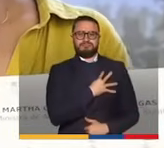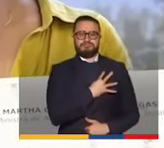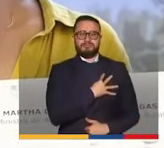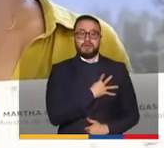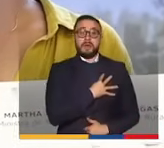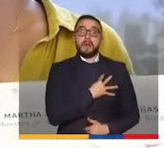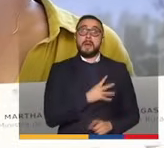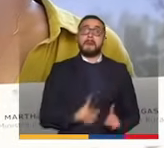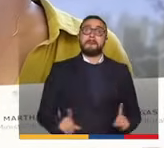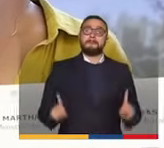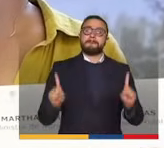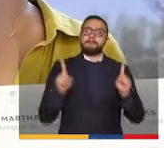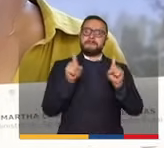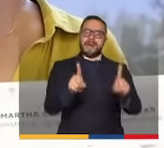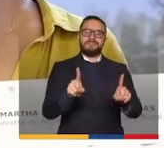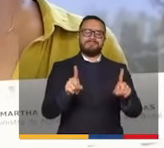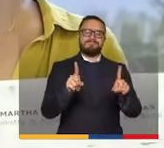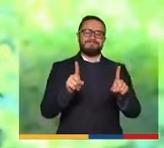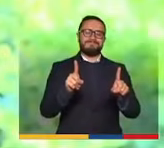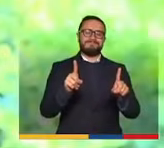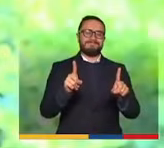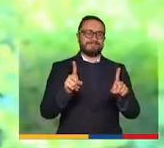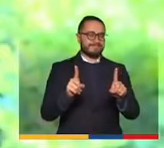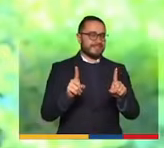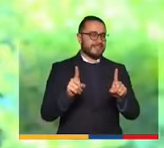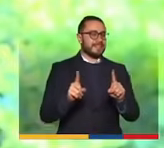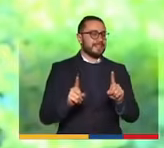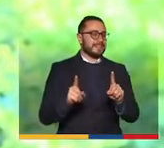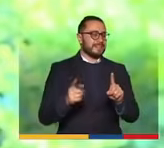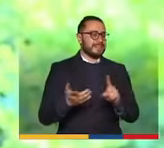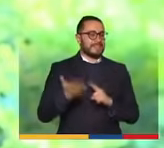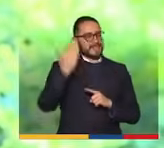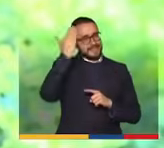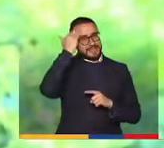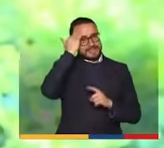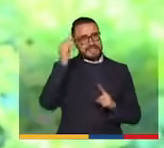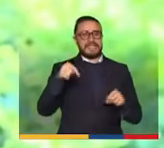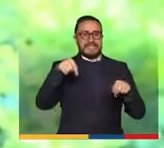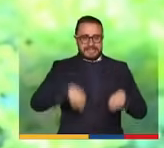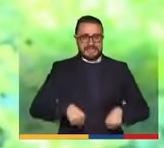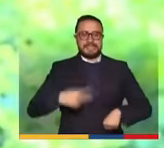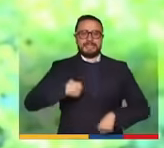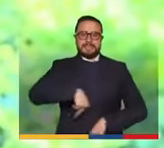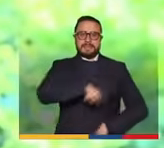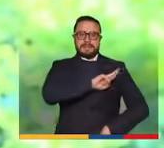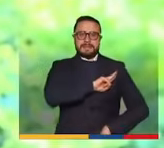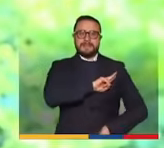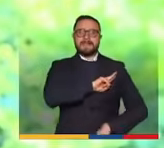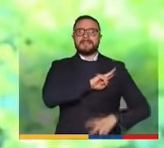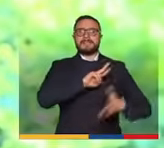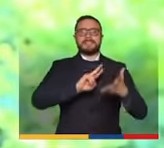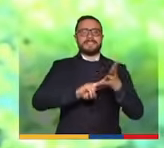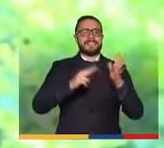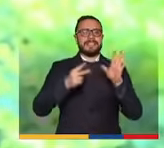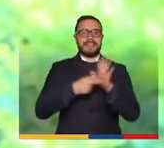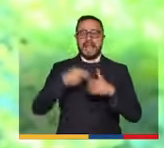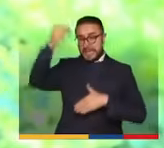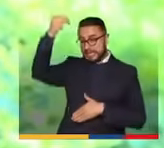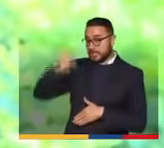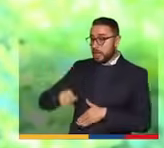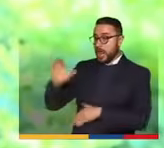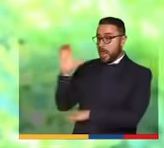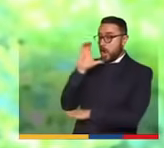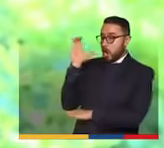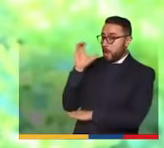pero indudablemente aquí estamos simplemente registrando unas páginas tristes de la historia